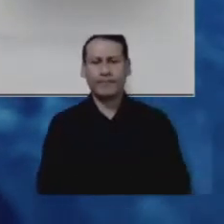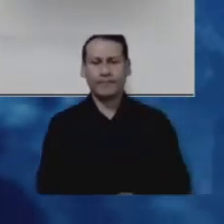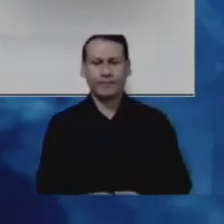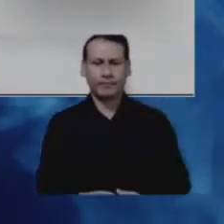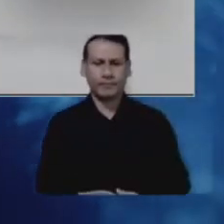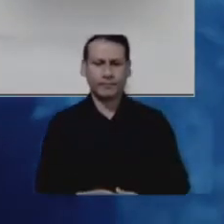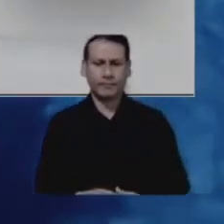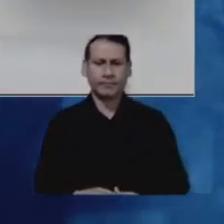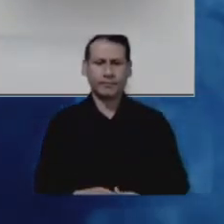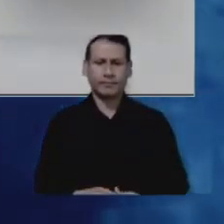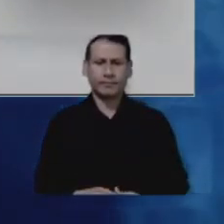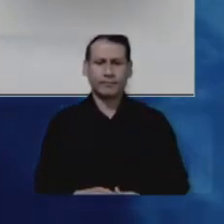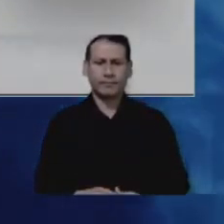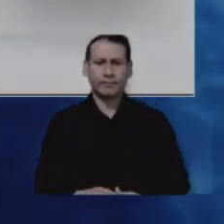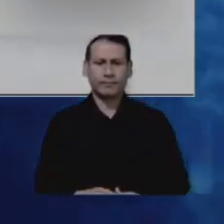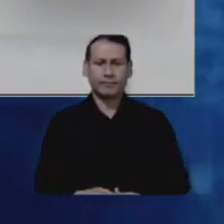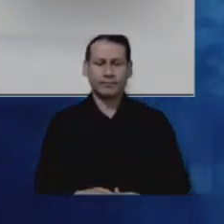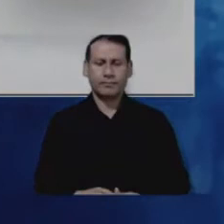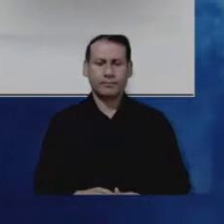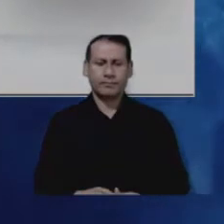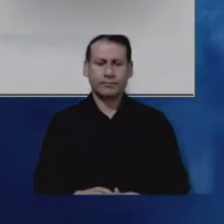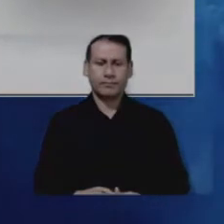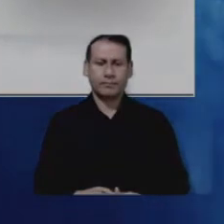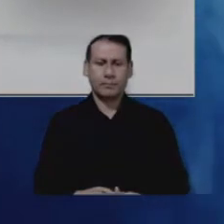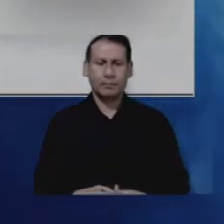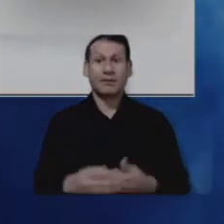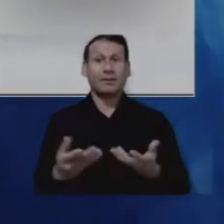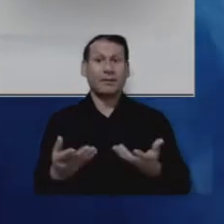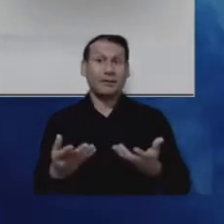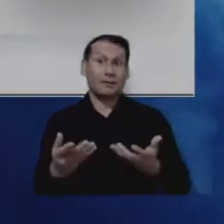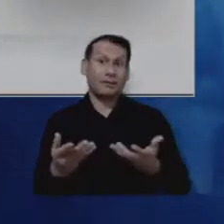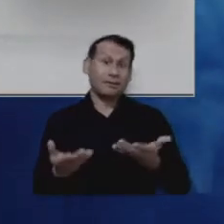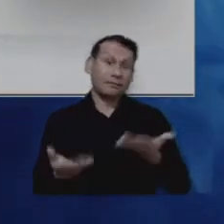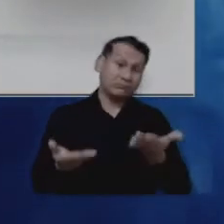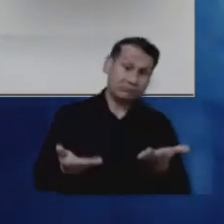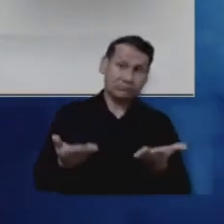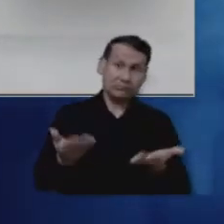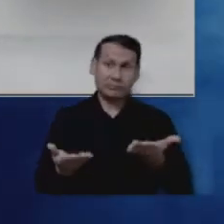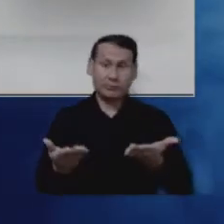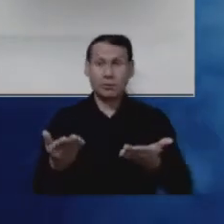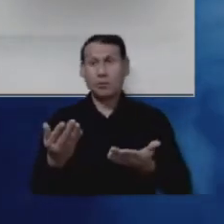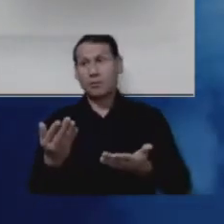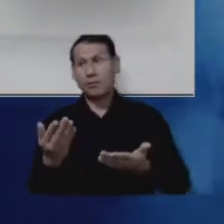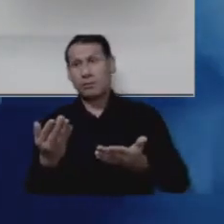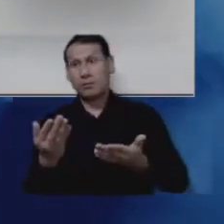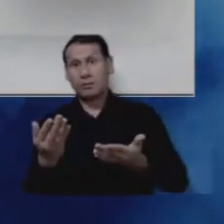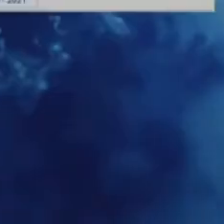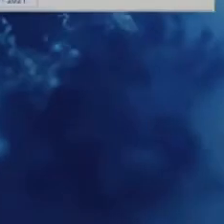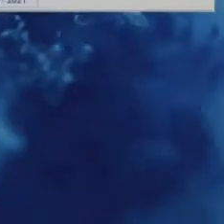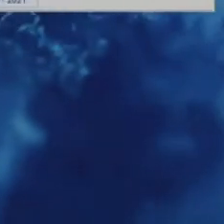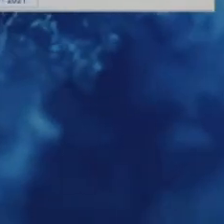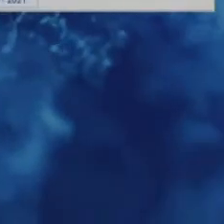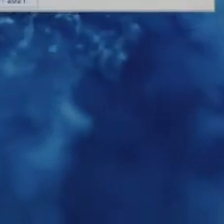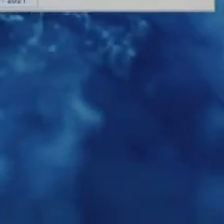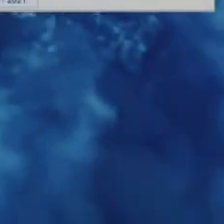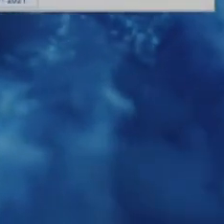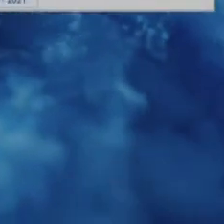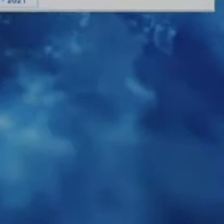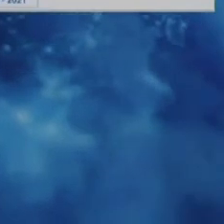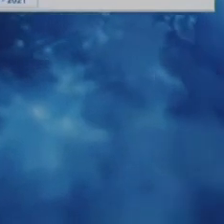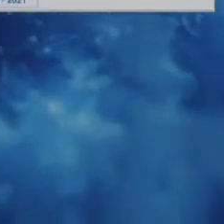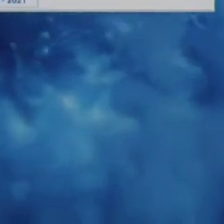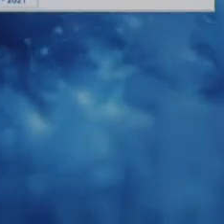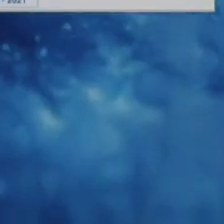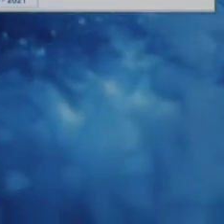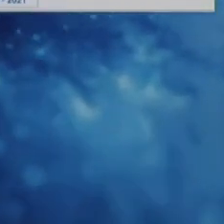mayor el requerimiento técnico en uno o en otro sentido. Es importante mencionar